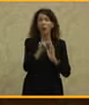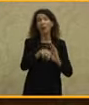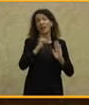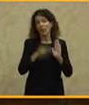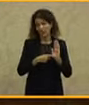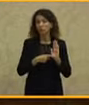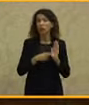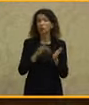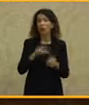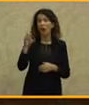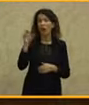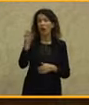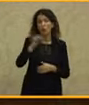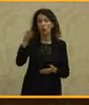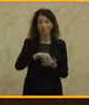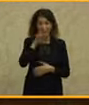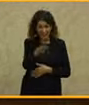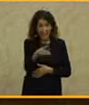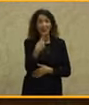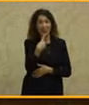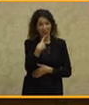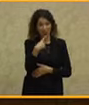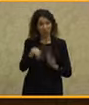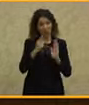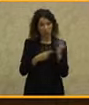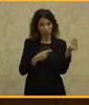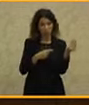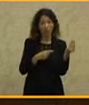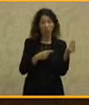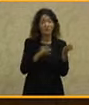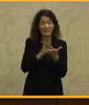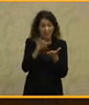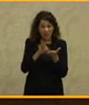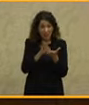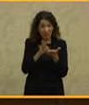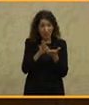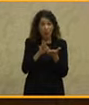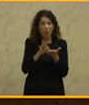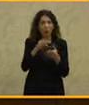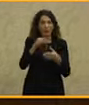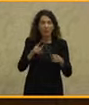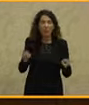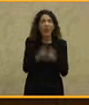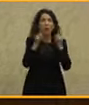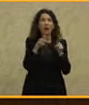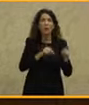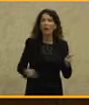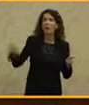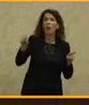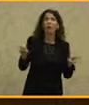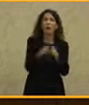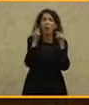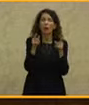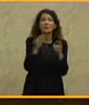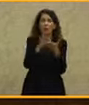la ley del año 2003, que dice que la cartera de servicios tiene que ser la misma en cualquier lugar de España.